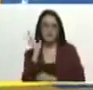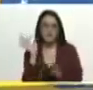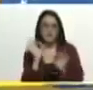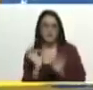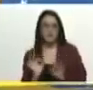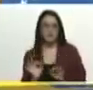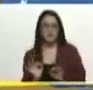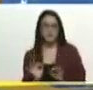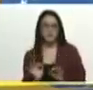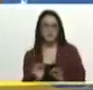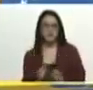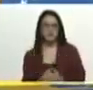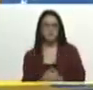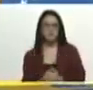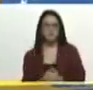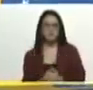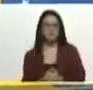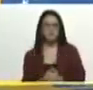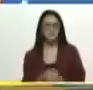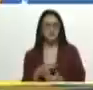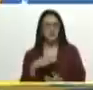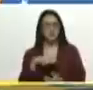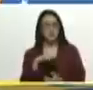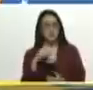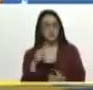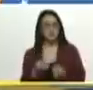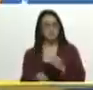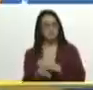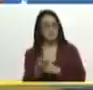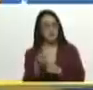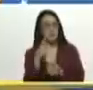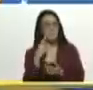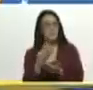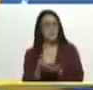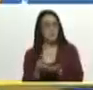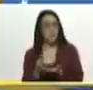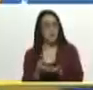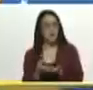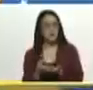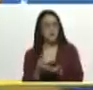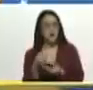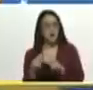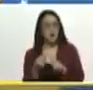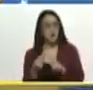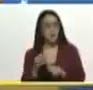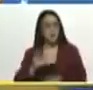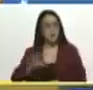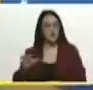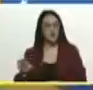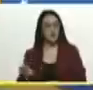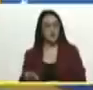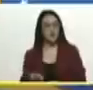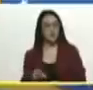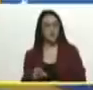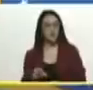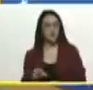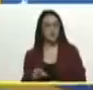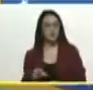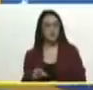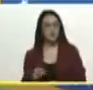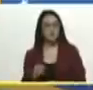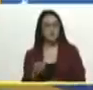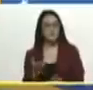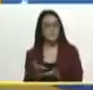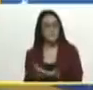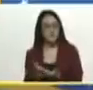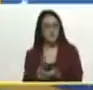multilaterales, nosotros hemos llevado la propuesta de que como región se